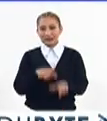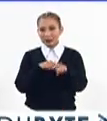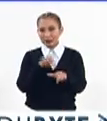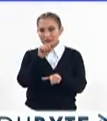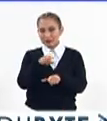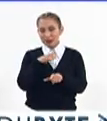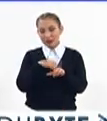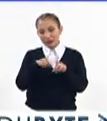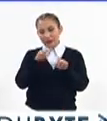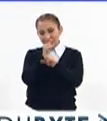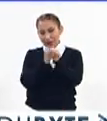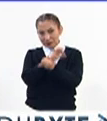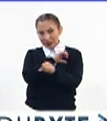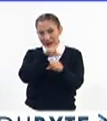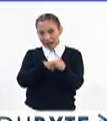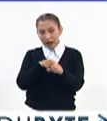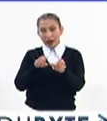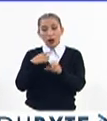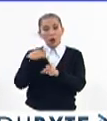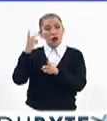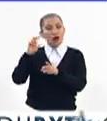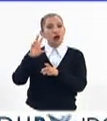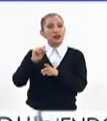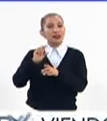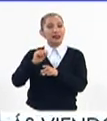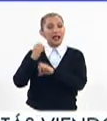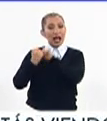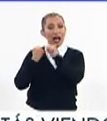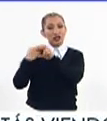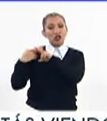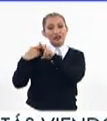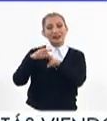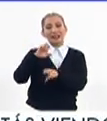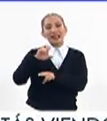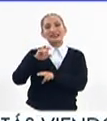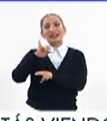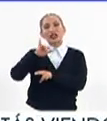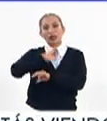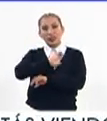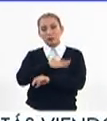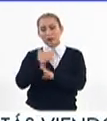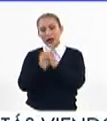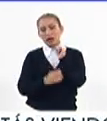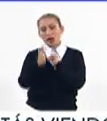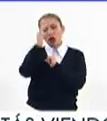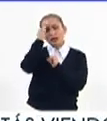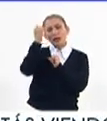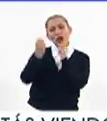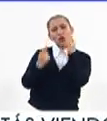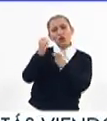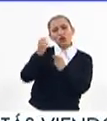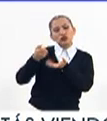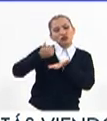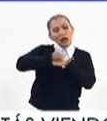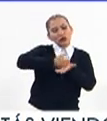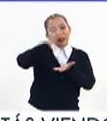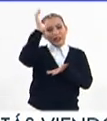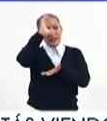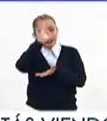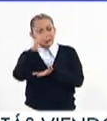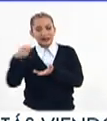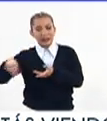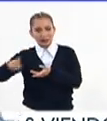Continuando con la serie de reportajes especiales con motivo del 80º aniversario del exilio español, Le invito a conocer algunos de los aportes